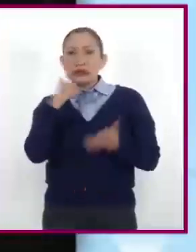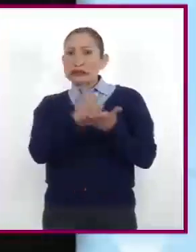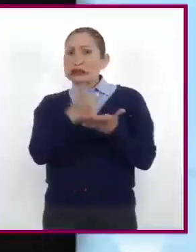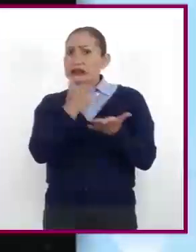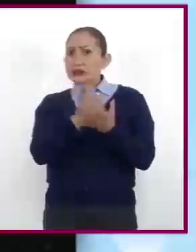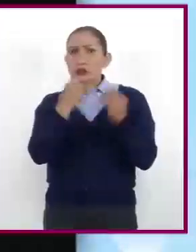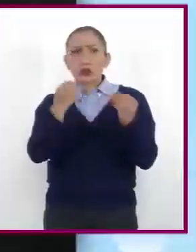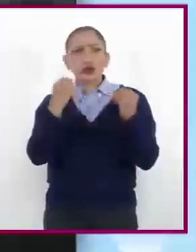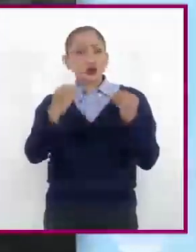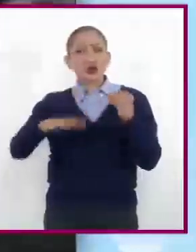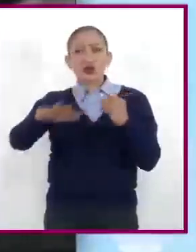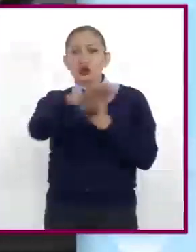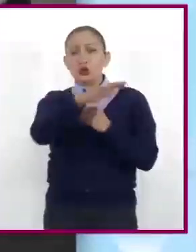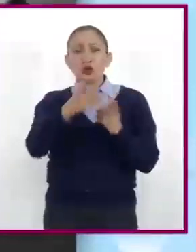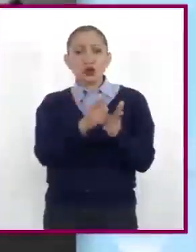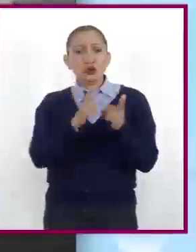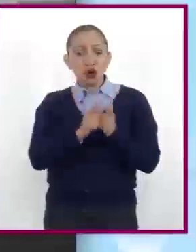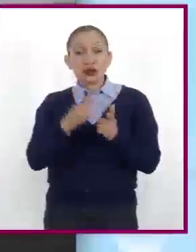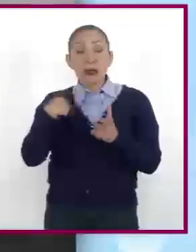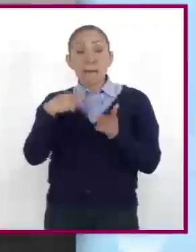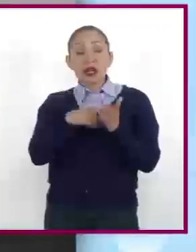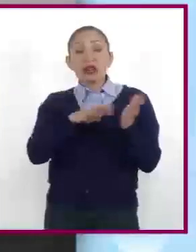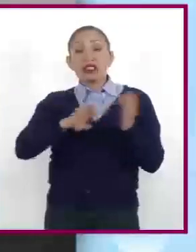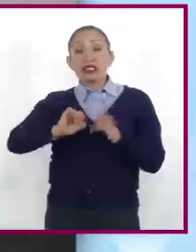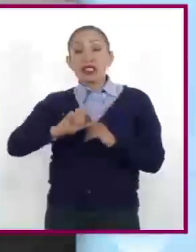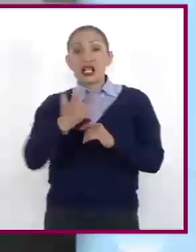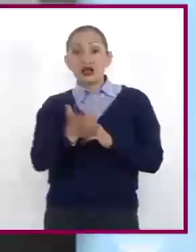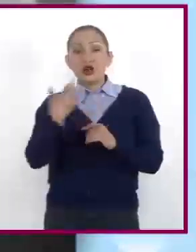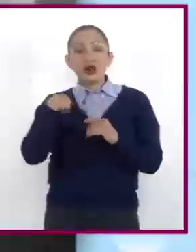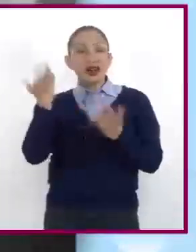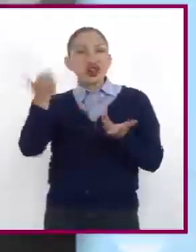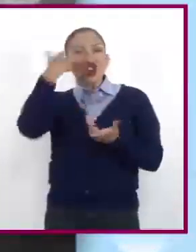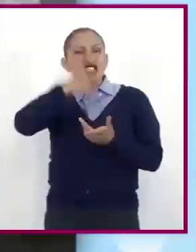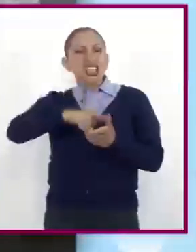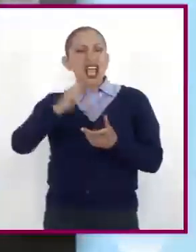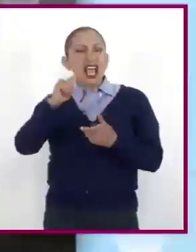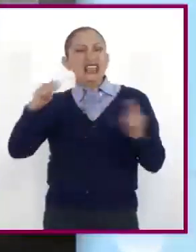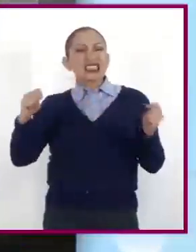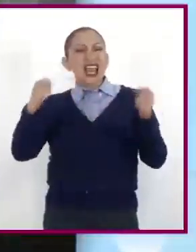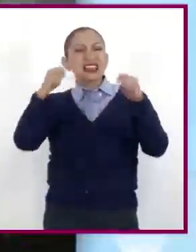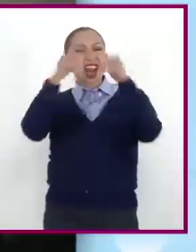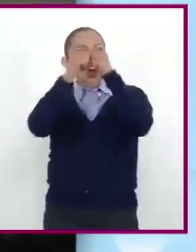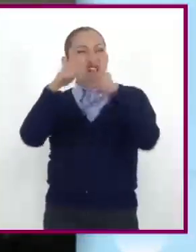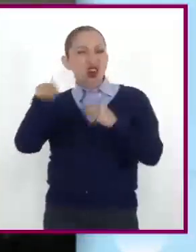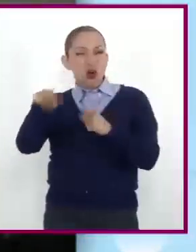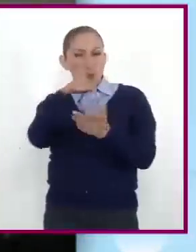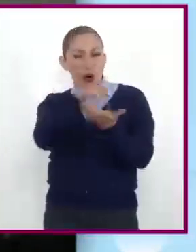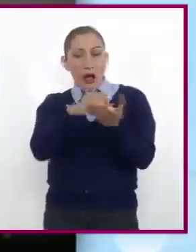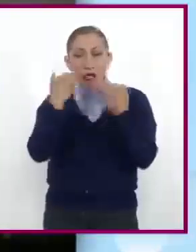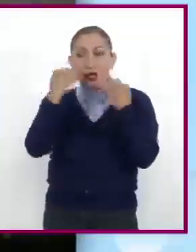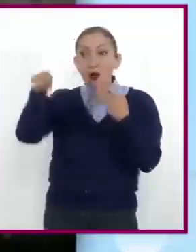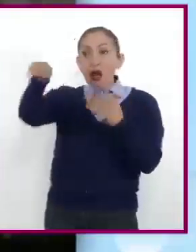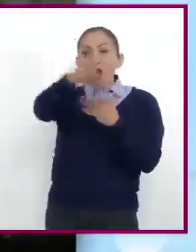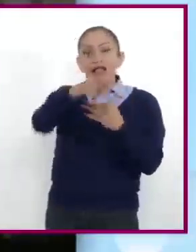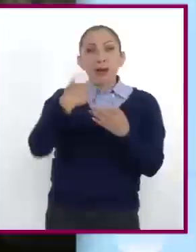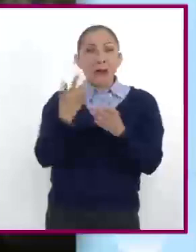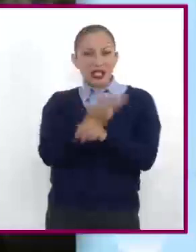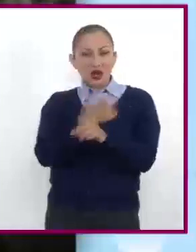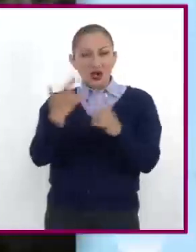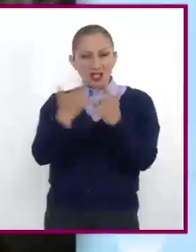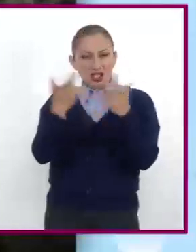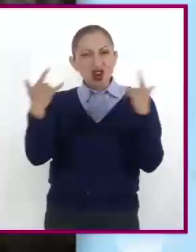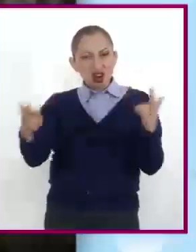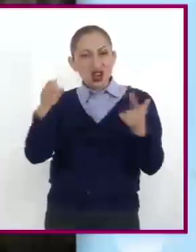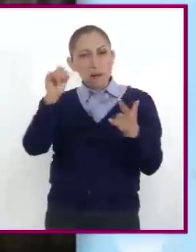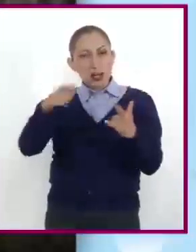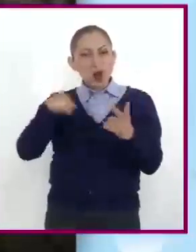sociales, que en 1968 escribe La Noche de Tlatelolco, donde da a conocer los testimonios de quienes vivieron la violenta represión